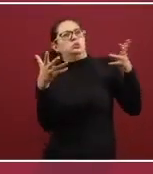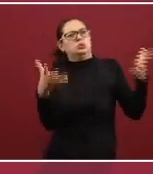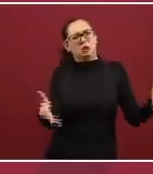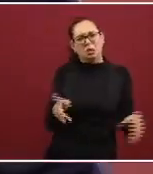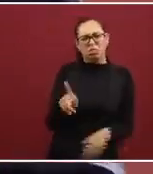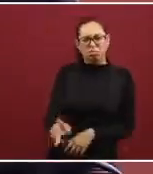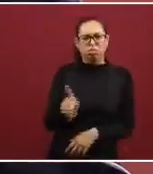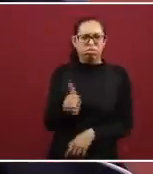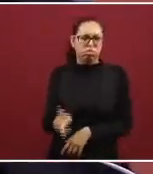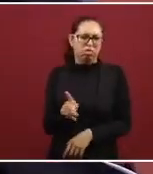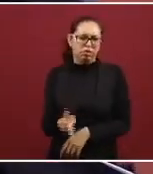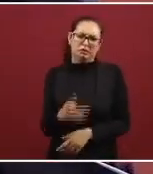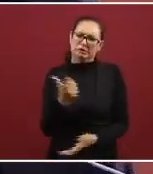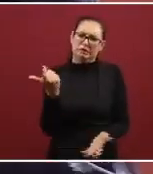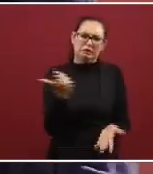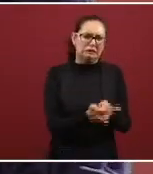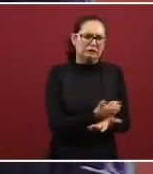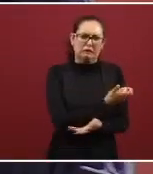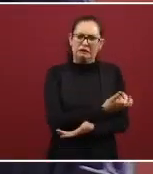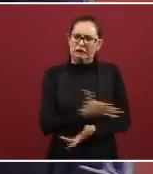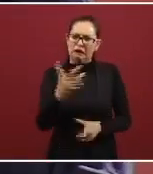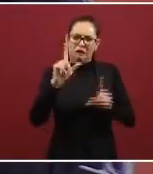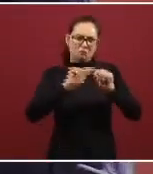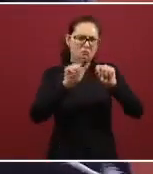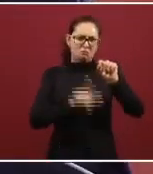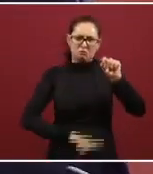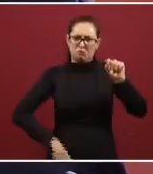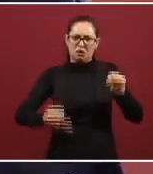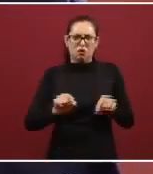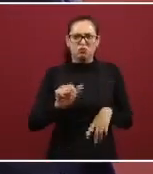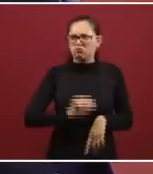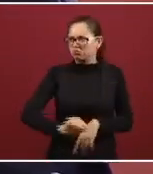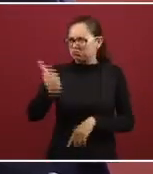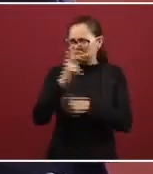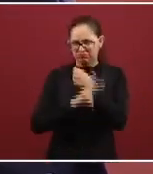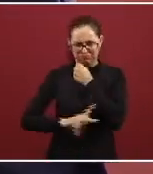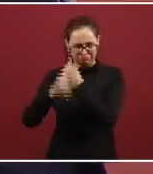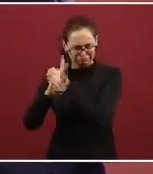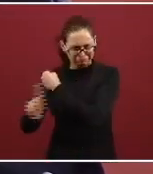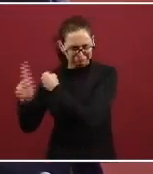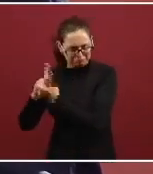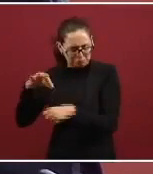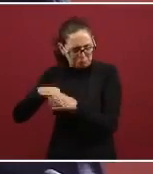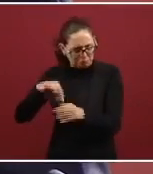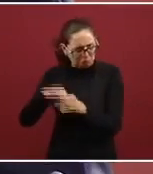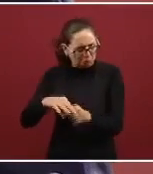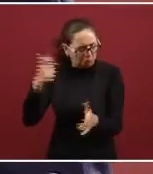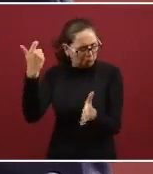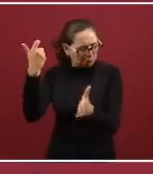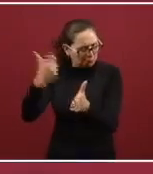Por eso cuestan tanto las elecciones en México. Eso no pasa en otros países del mundo.